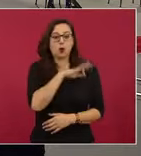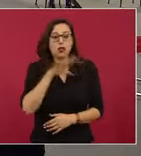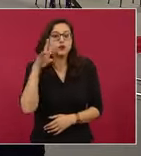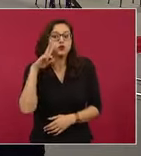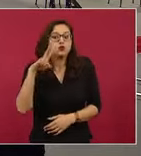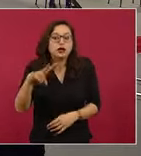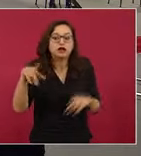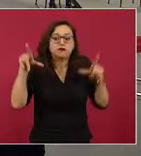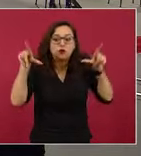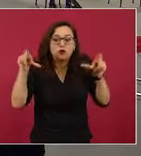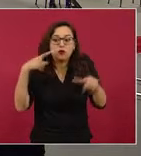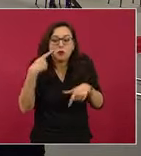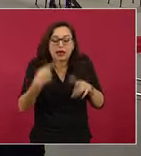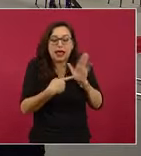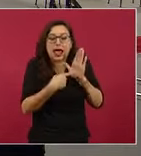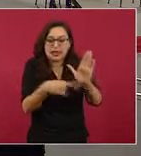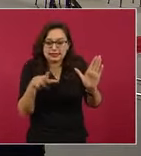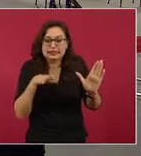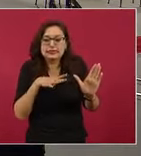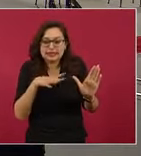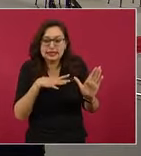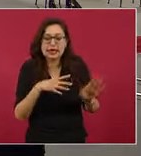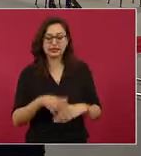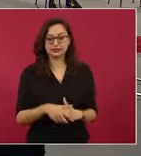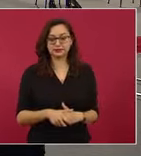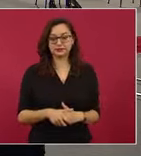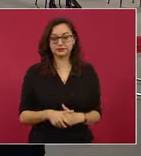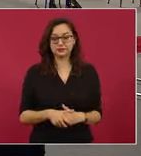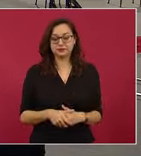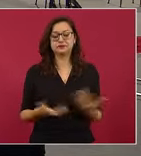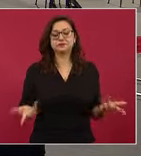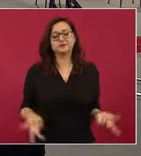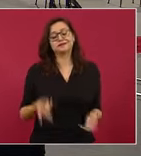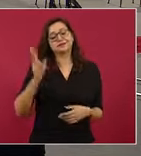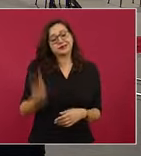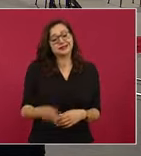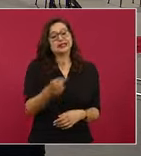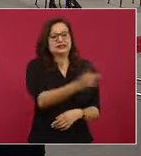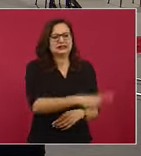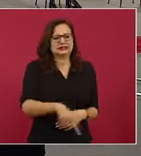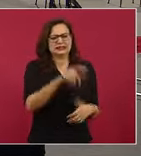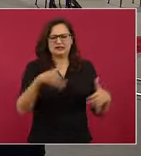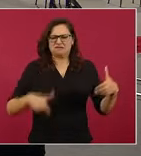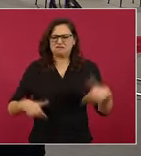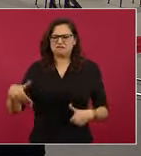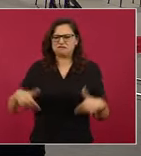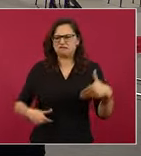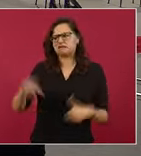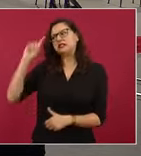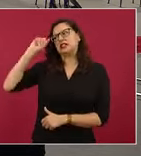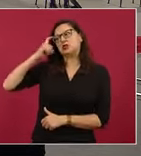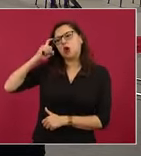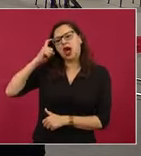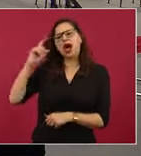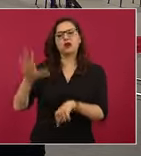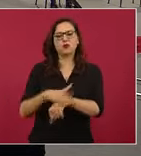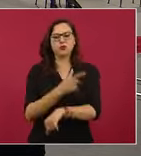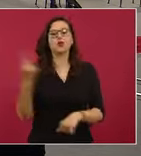3 pistas. Y es que están muy enojados porque la obra sí se realizó, con el apoyo